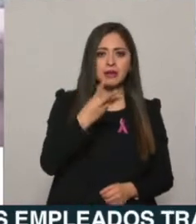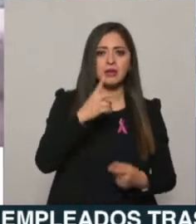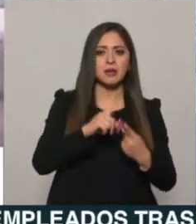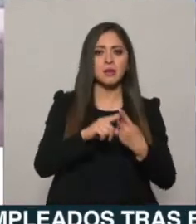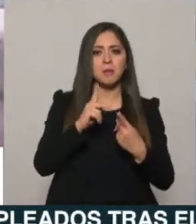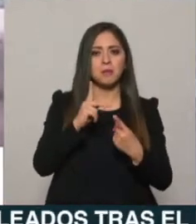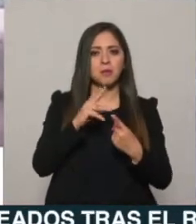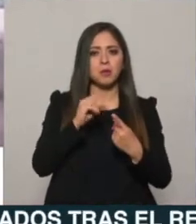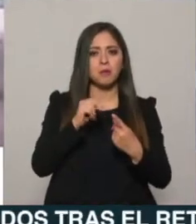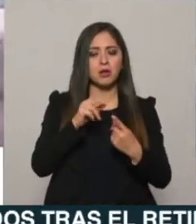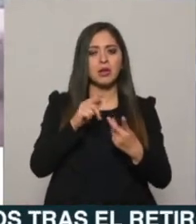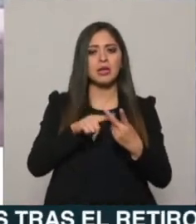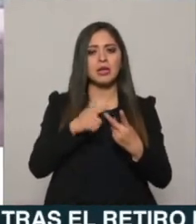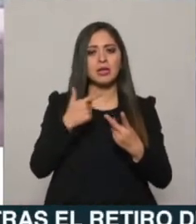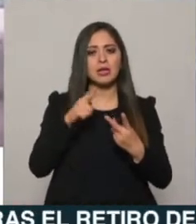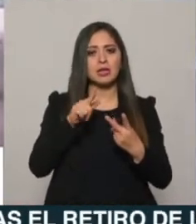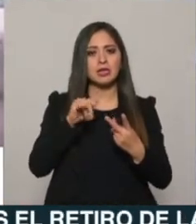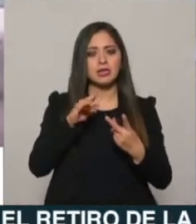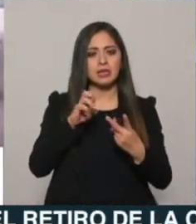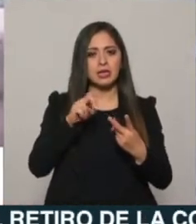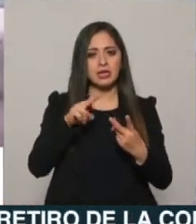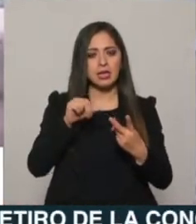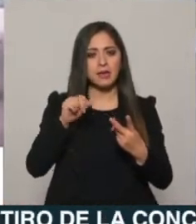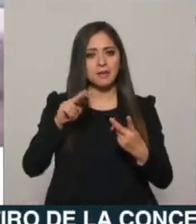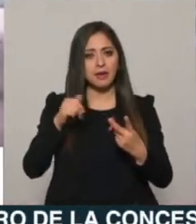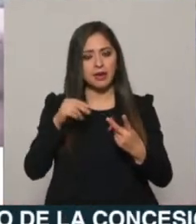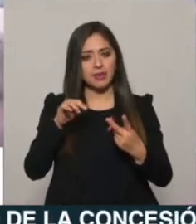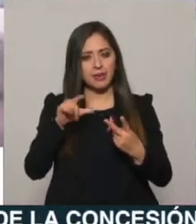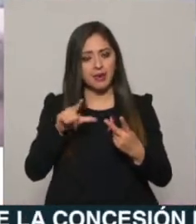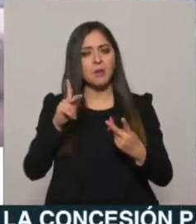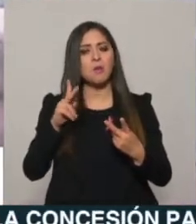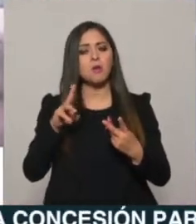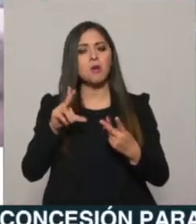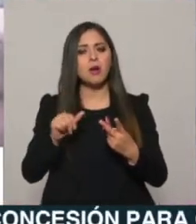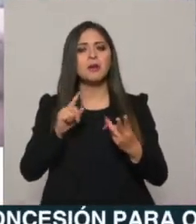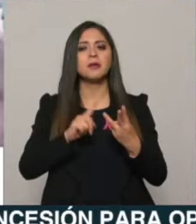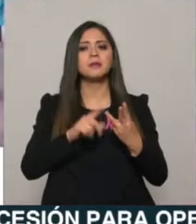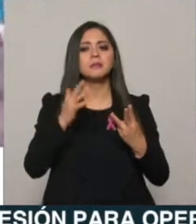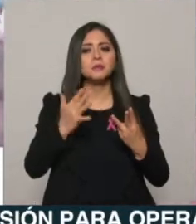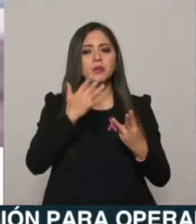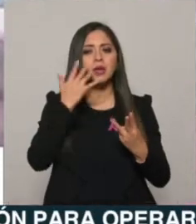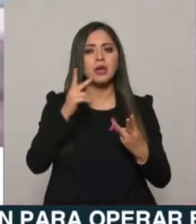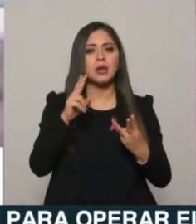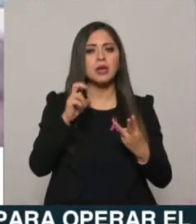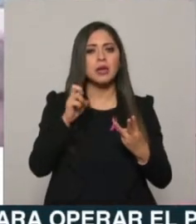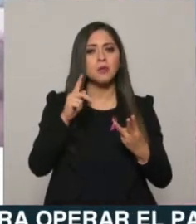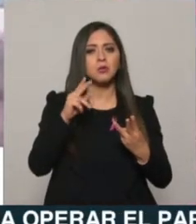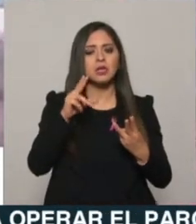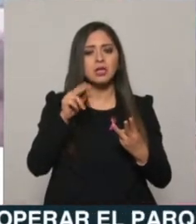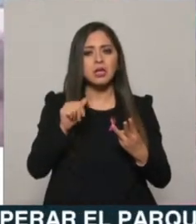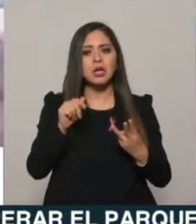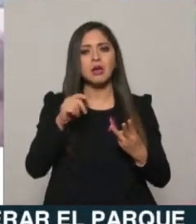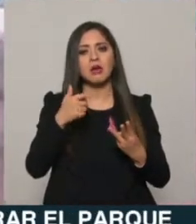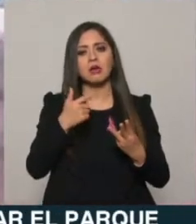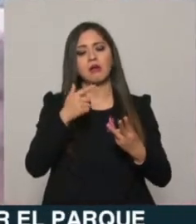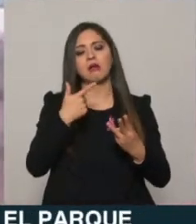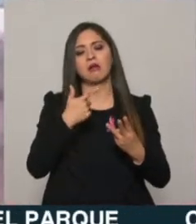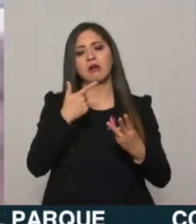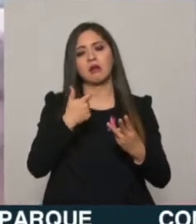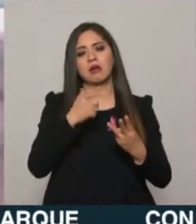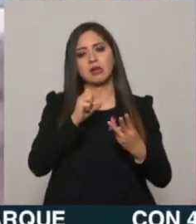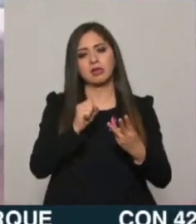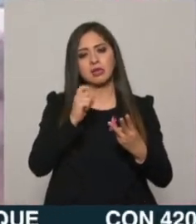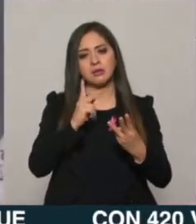propilenglicol, glicerina vegetal pura y aromas de repostería grado USP en base